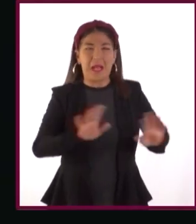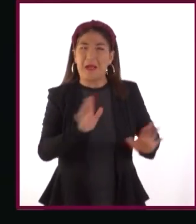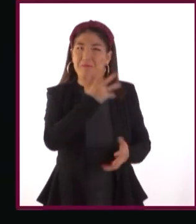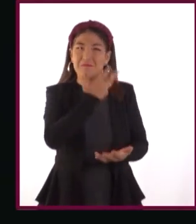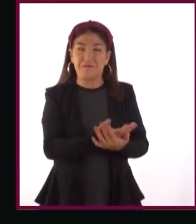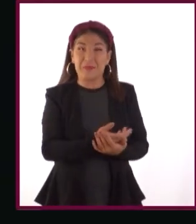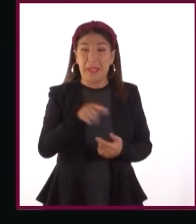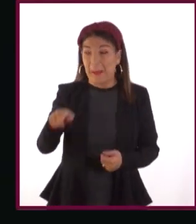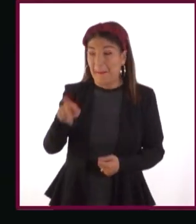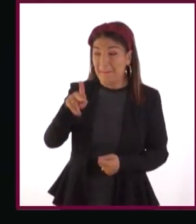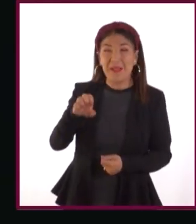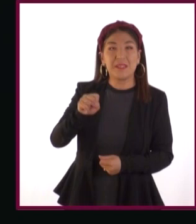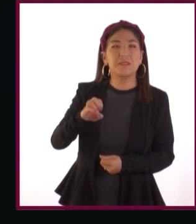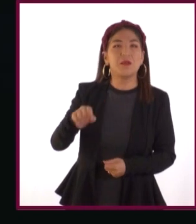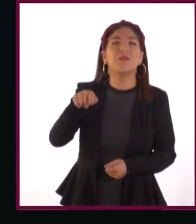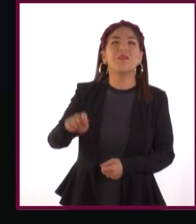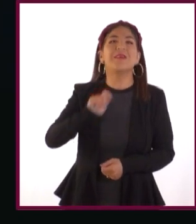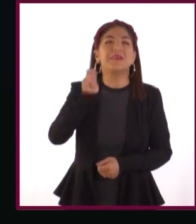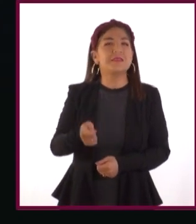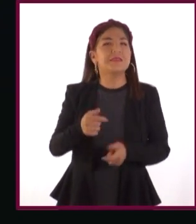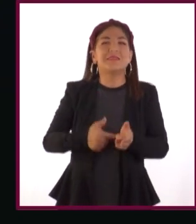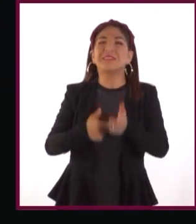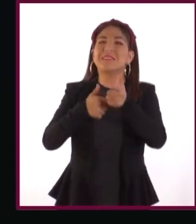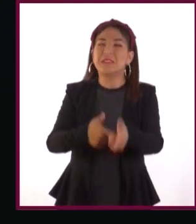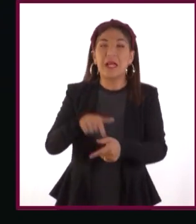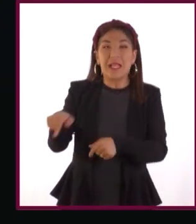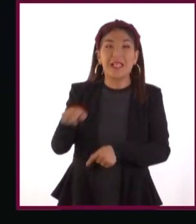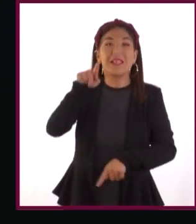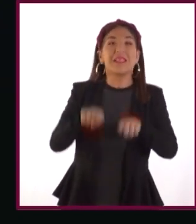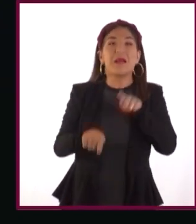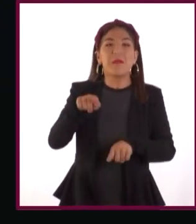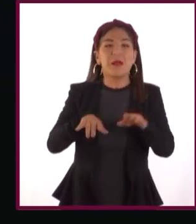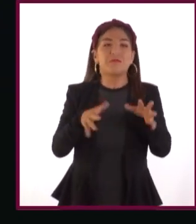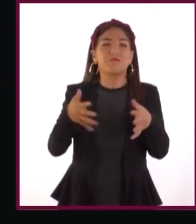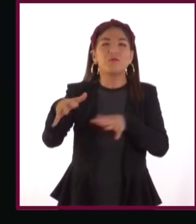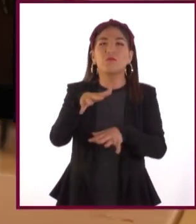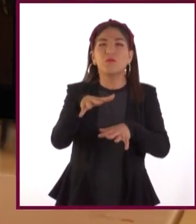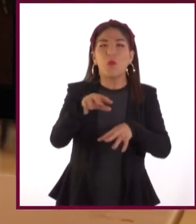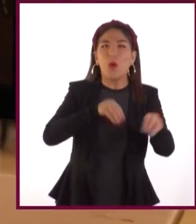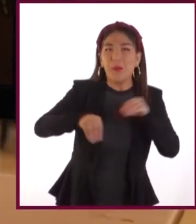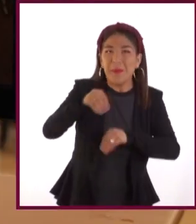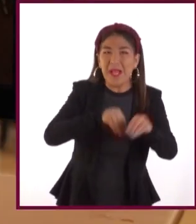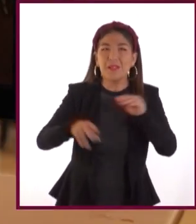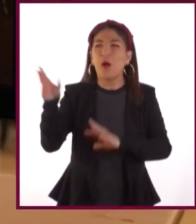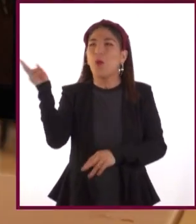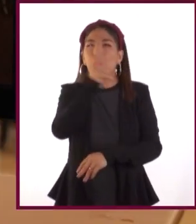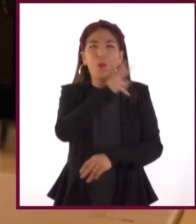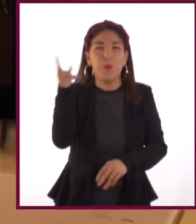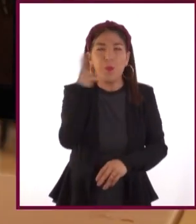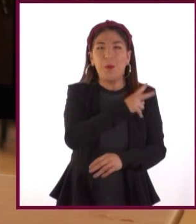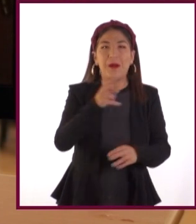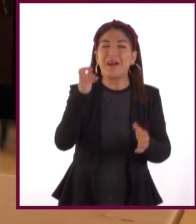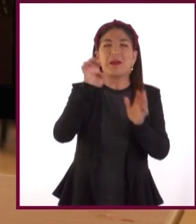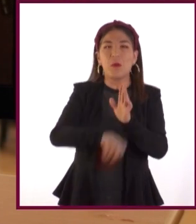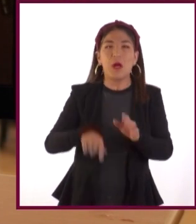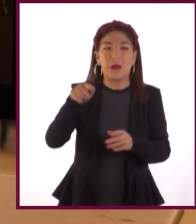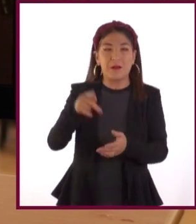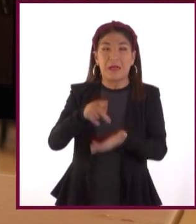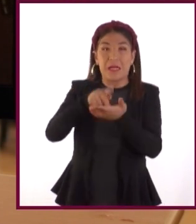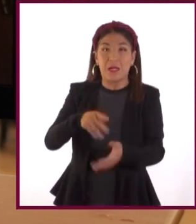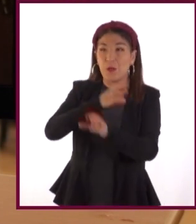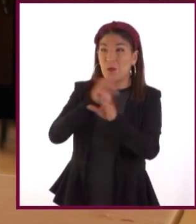de la materia. No depende de ningún agente externo. Decir que tenemos un kilo de algo, un kilogramo